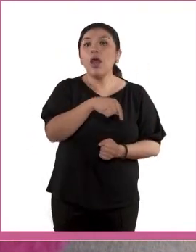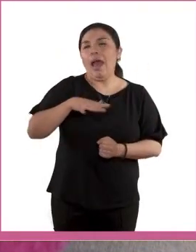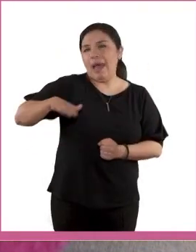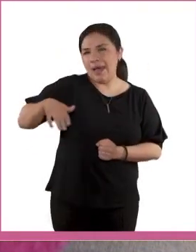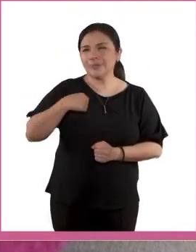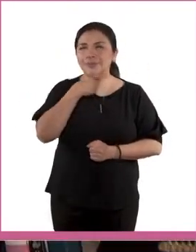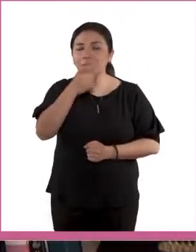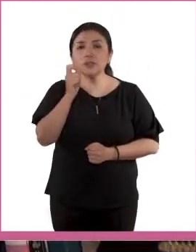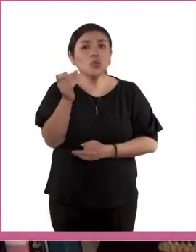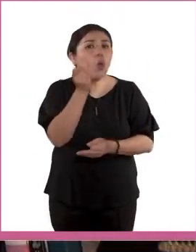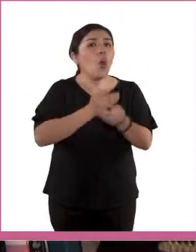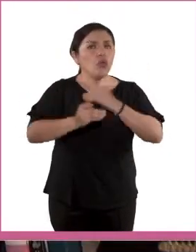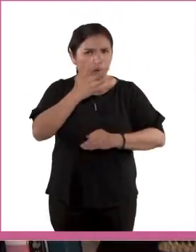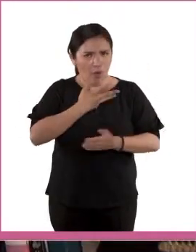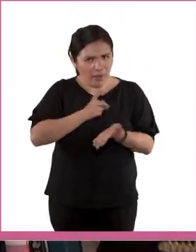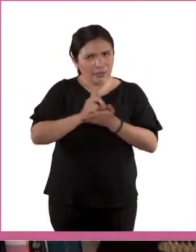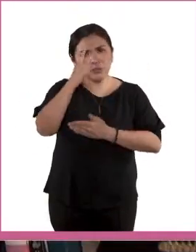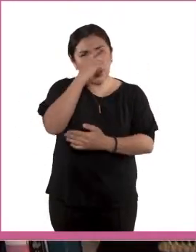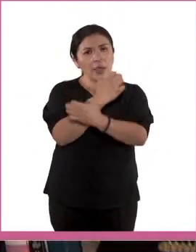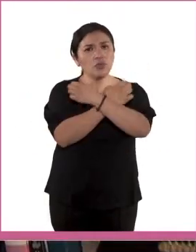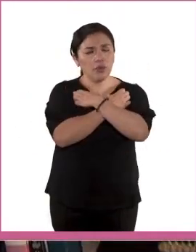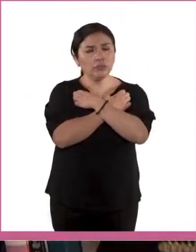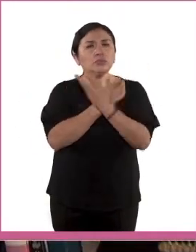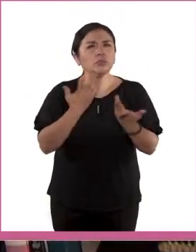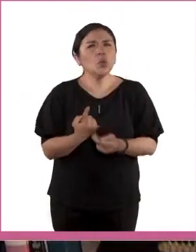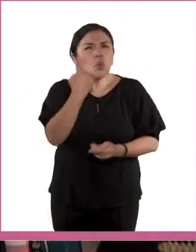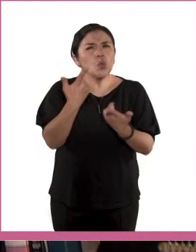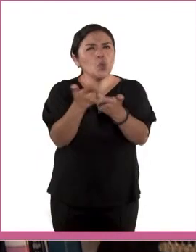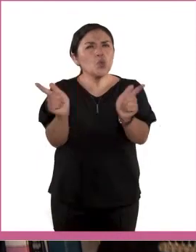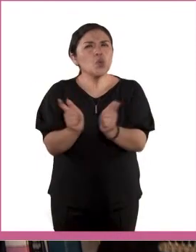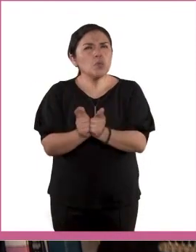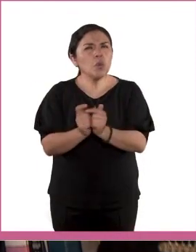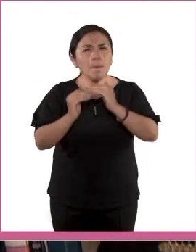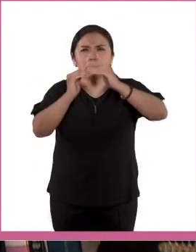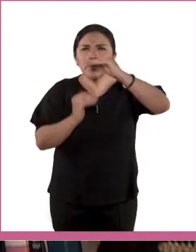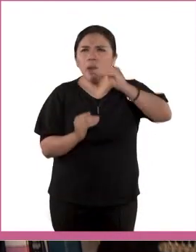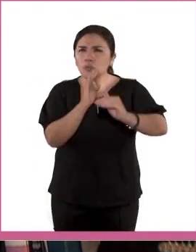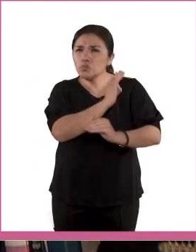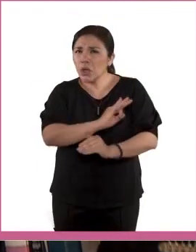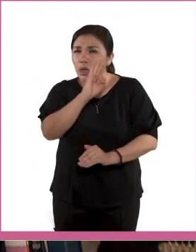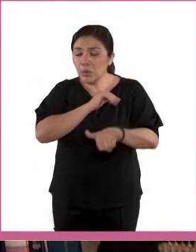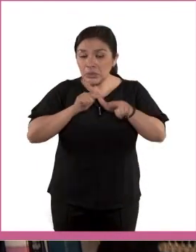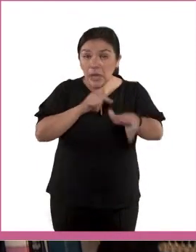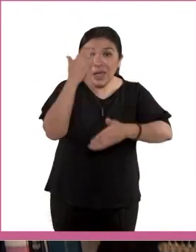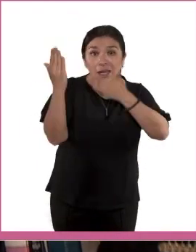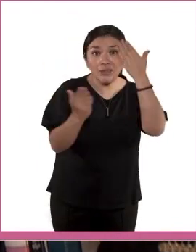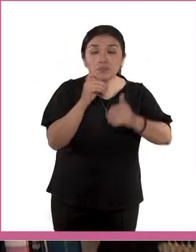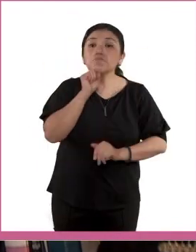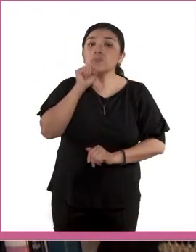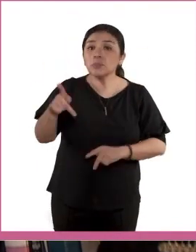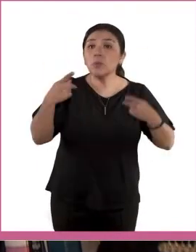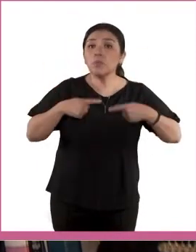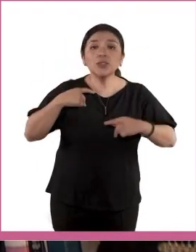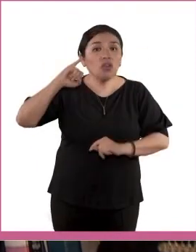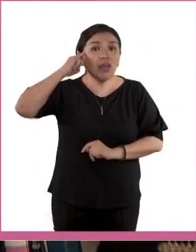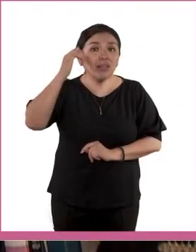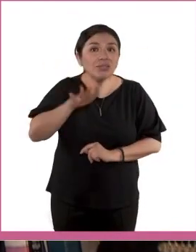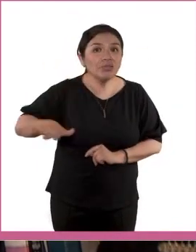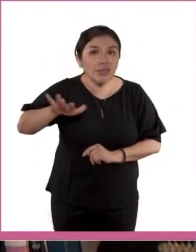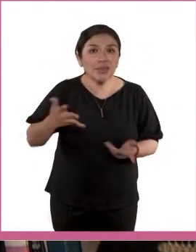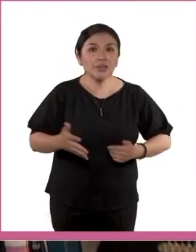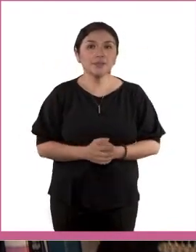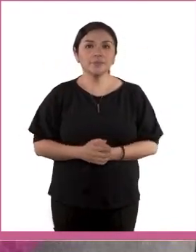ya mencionamos, todos tenemos derecho a la educación, y uno de los grupos con menos probabilidades de seguir estudiando son las personas